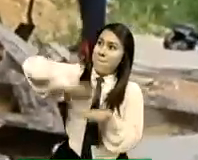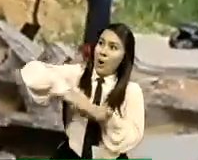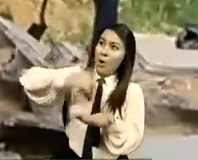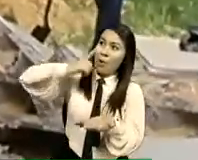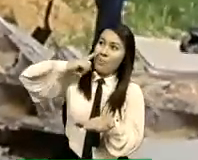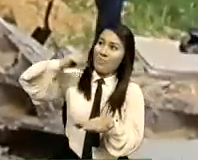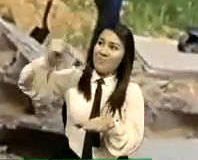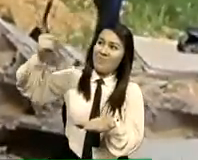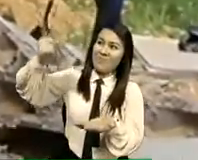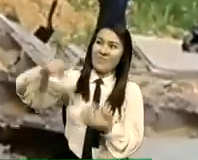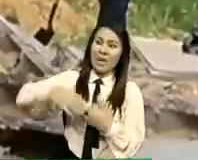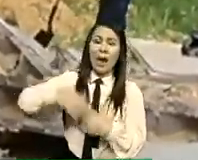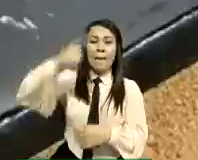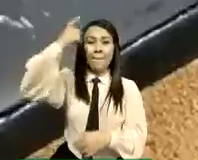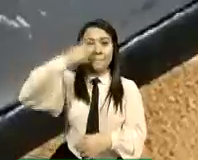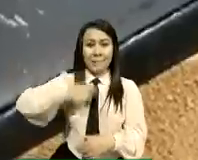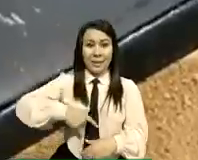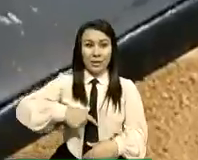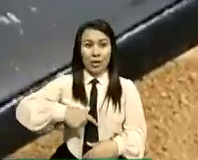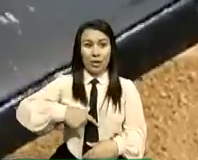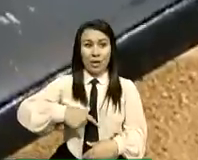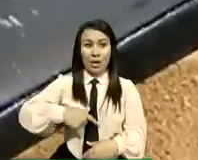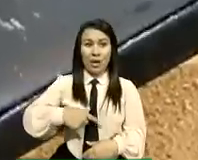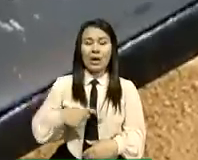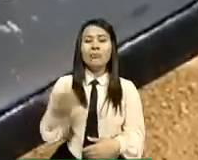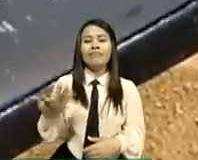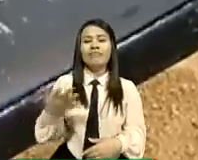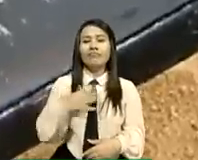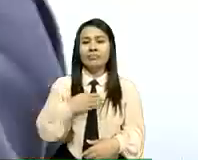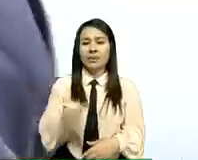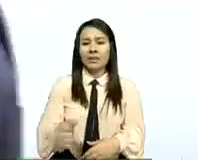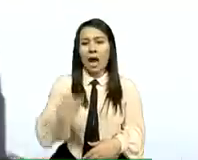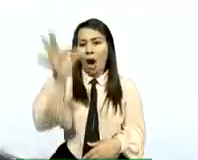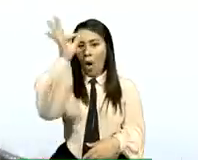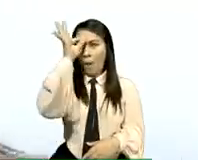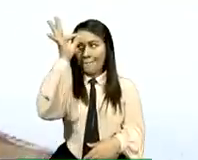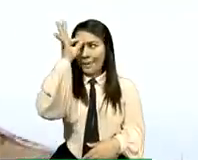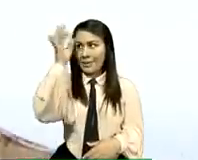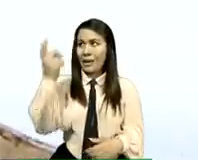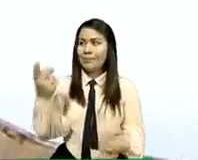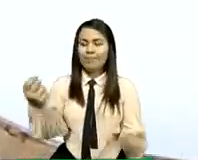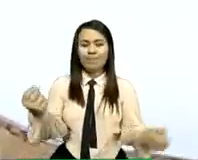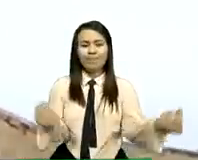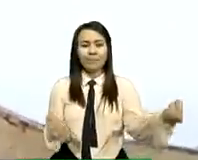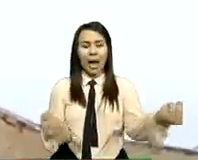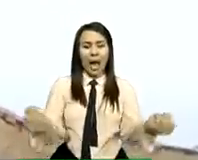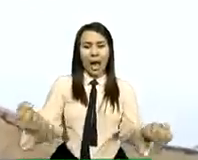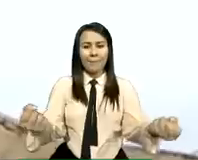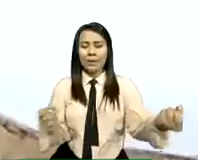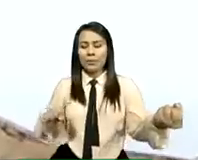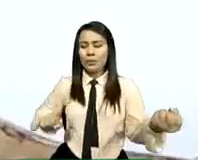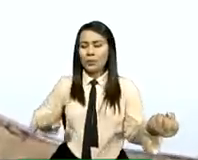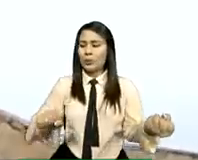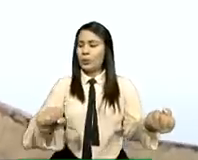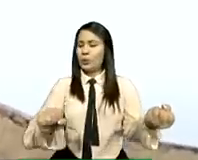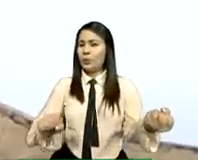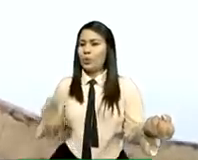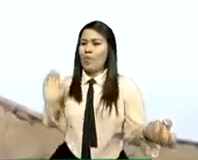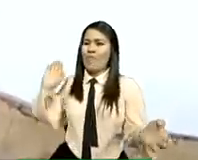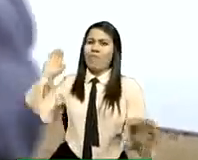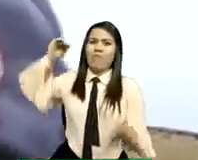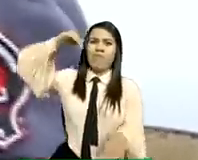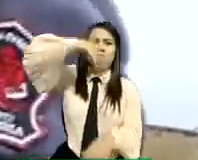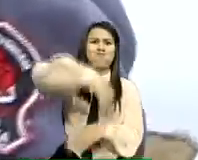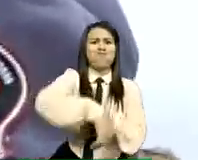con la Pío Jaramillo constataron la magnitud del accidente. Quiero repasarle todo, están aquí el ingeniero, ya fue a buscar unos sacos